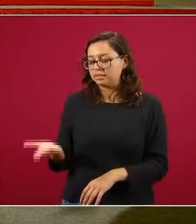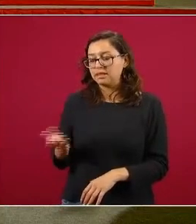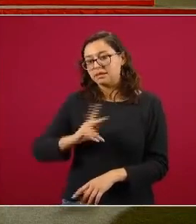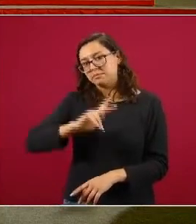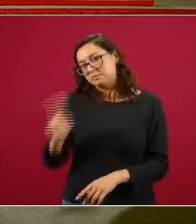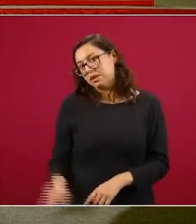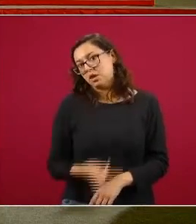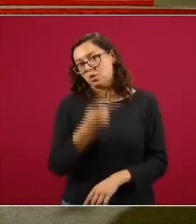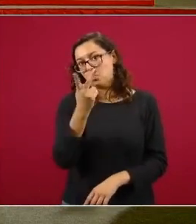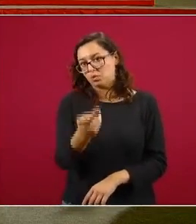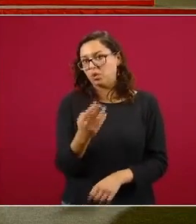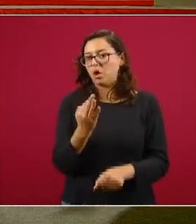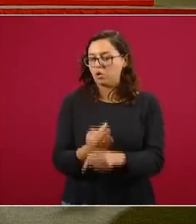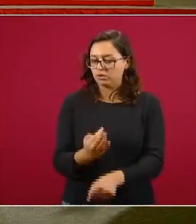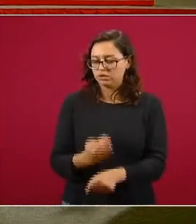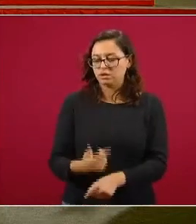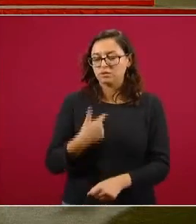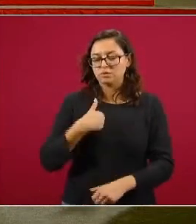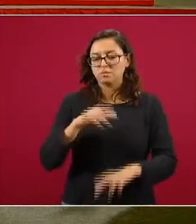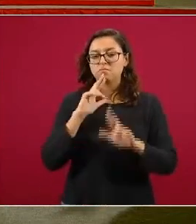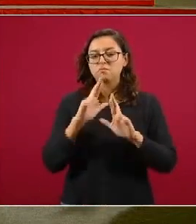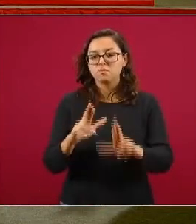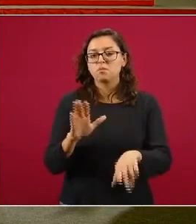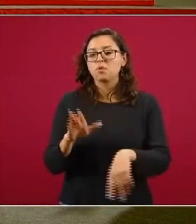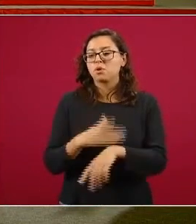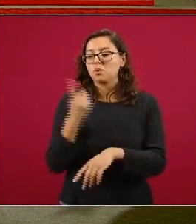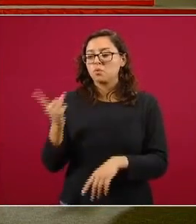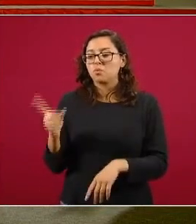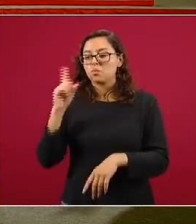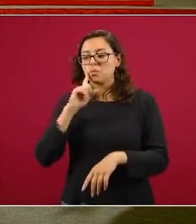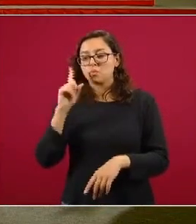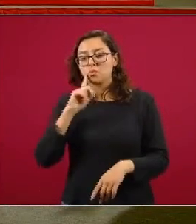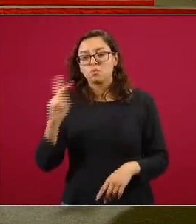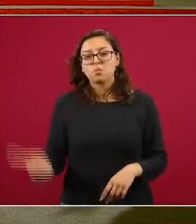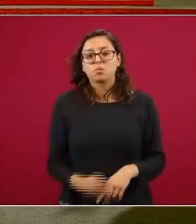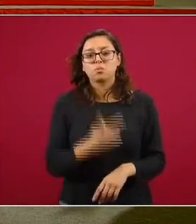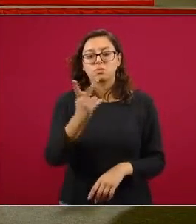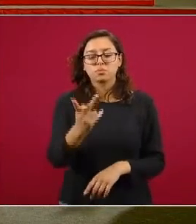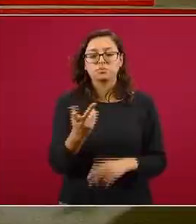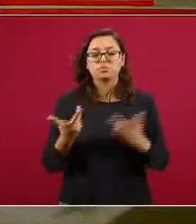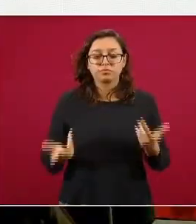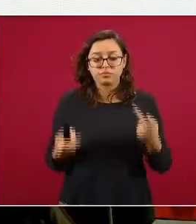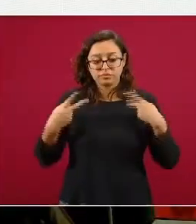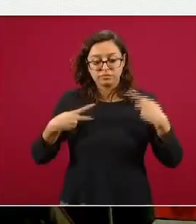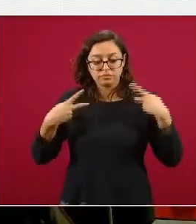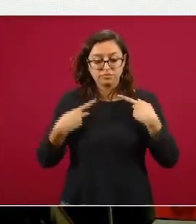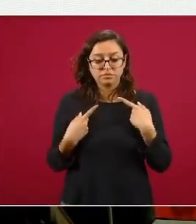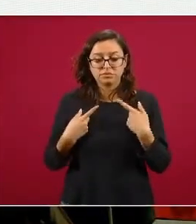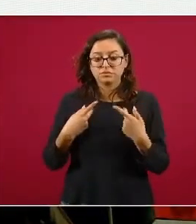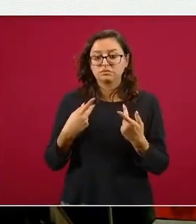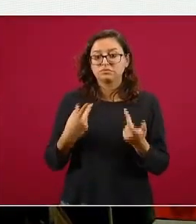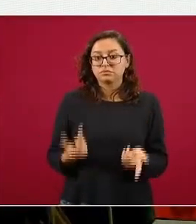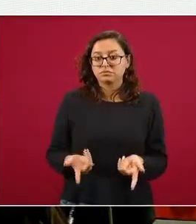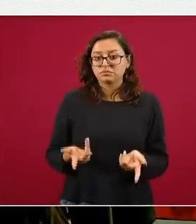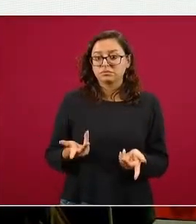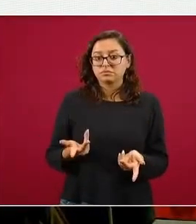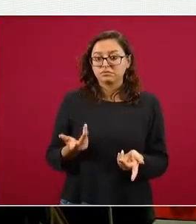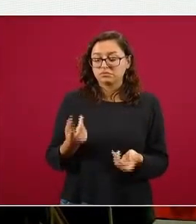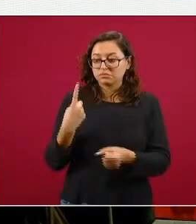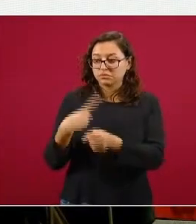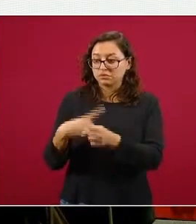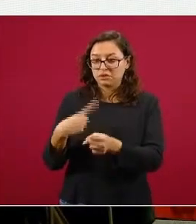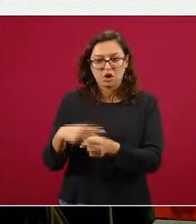Cantón Periódico Basta, le preguntó al presidente sobre la continuidad de atención de otros padecimientos que son no